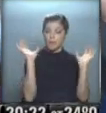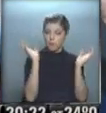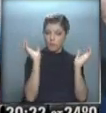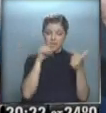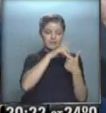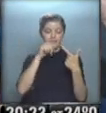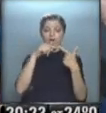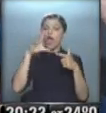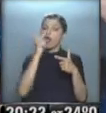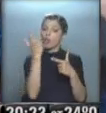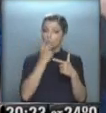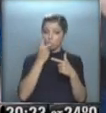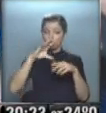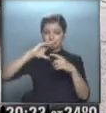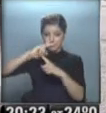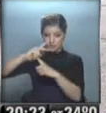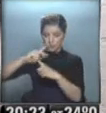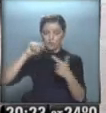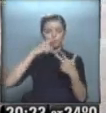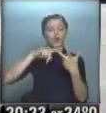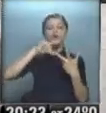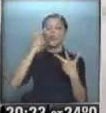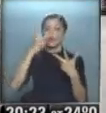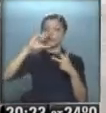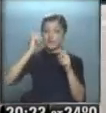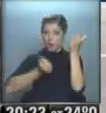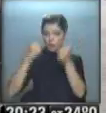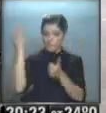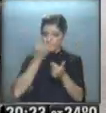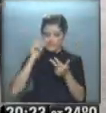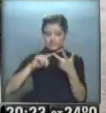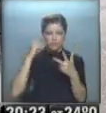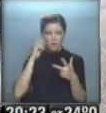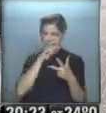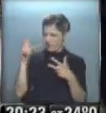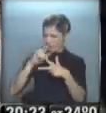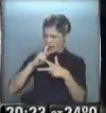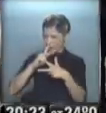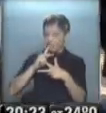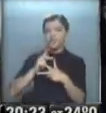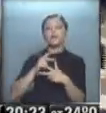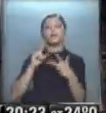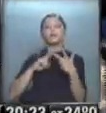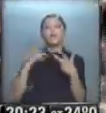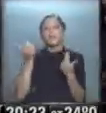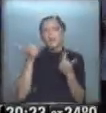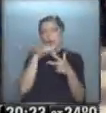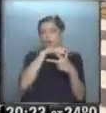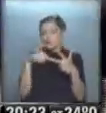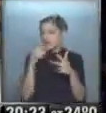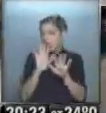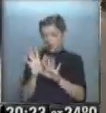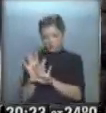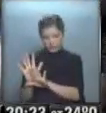de catástrofe, dos helicópteros que ustedes vieron que han aterrizado acá. Por suerte no ha sido